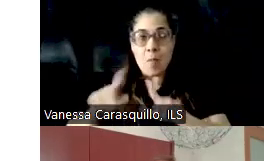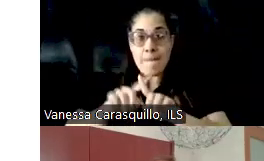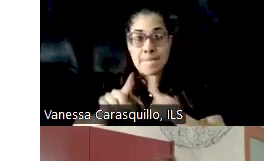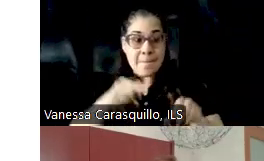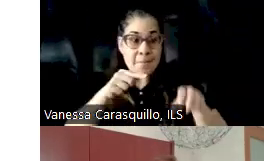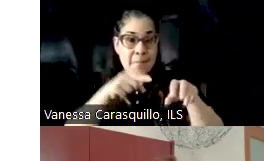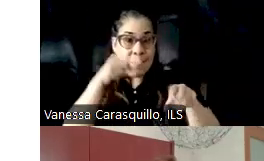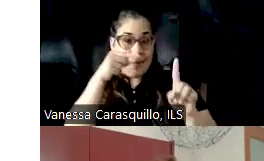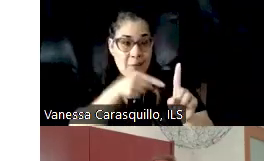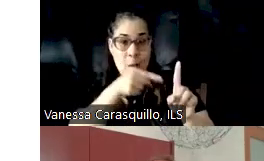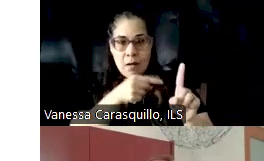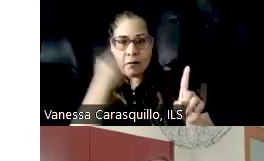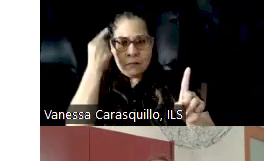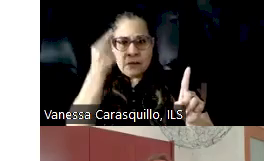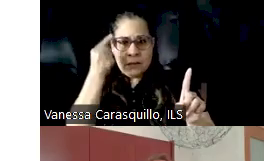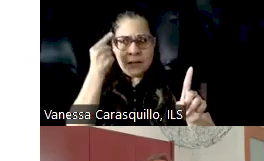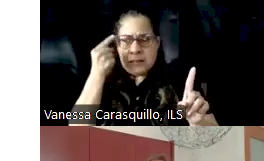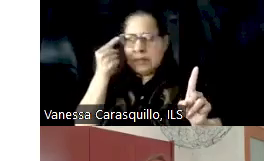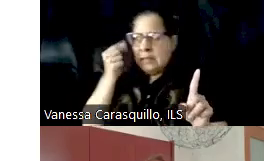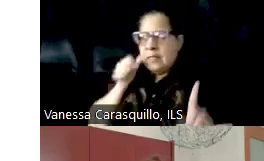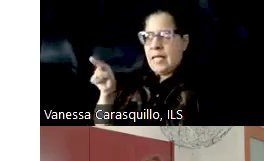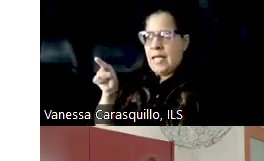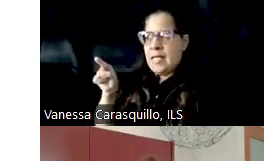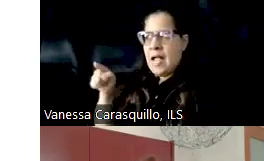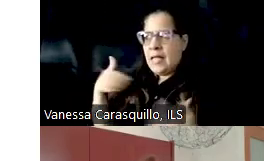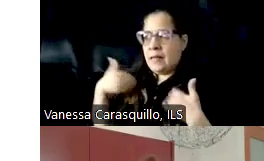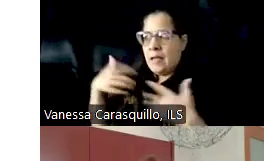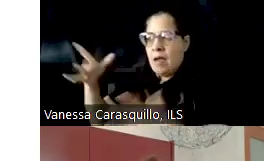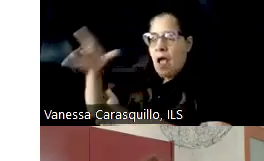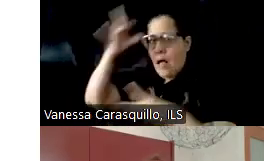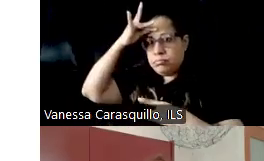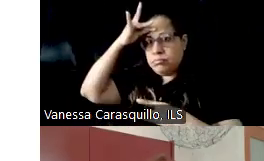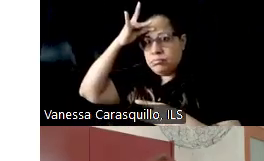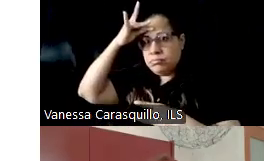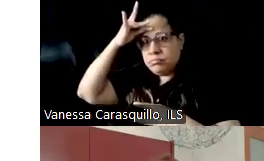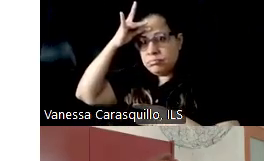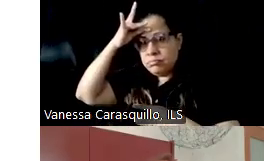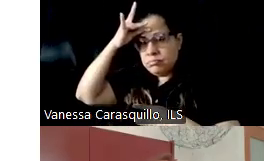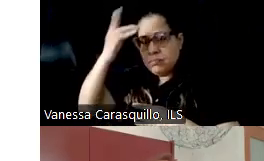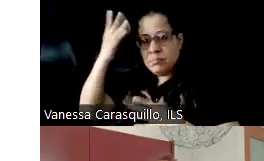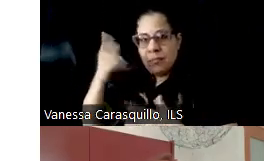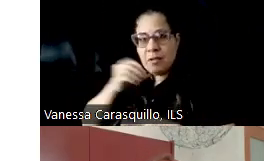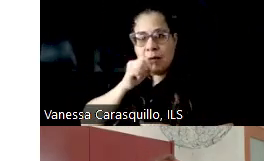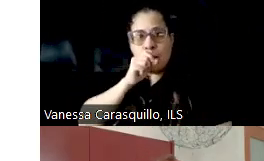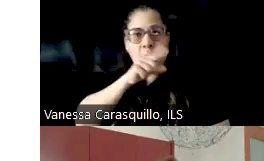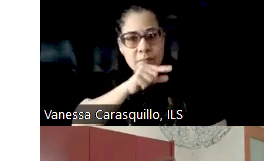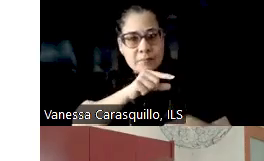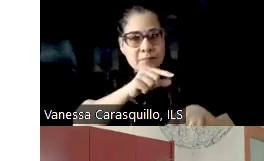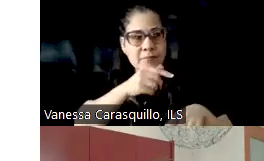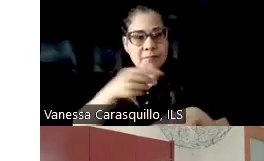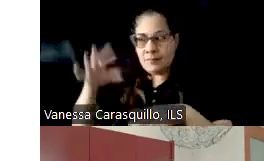niño fue: eso que tiene ella se me pegó con la saliva que me tocó. Fue tanto